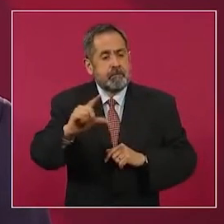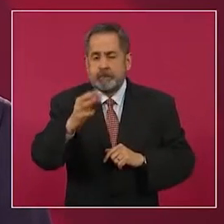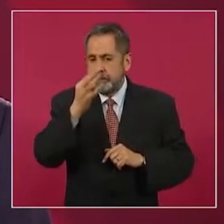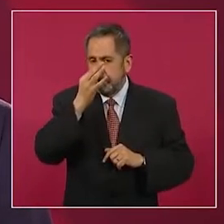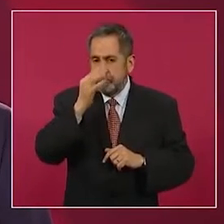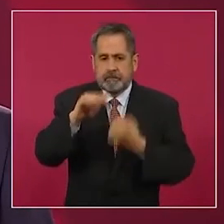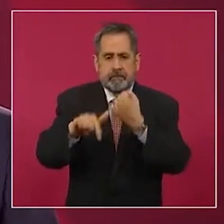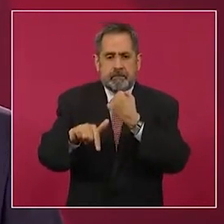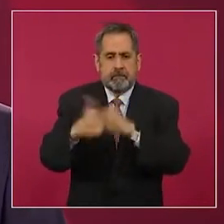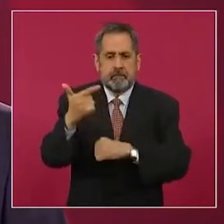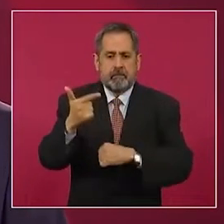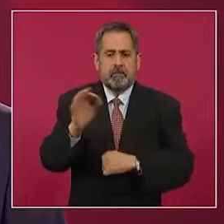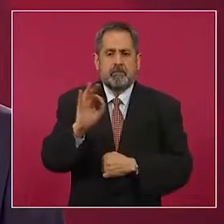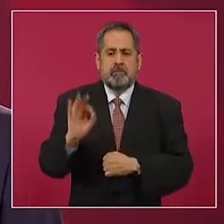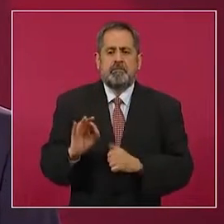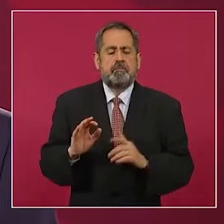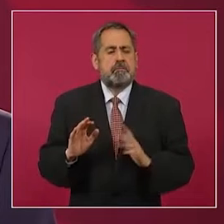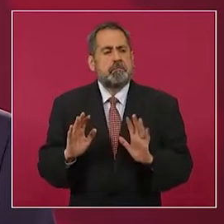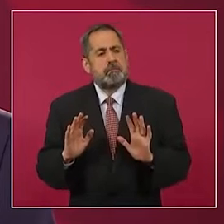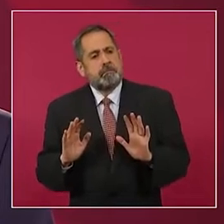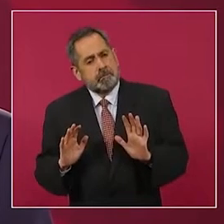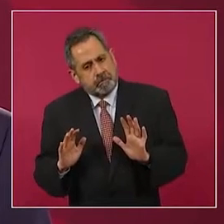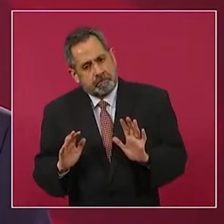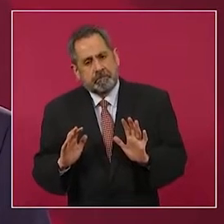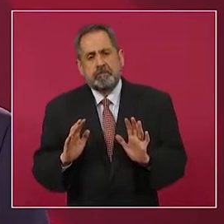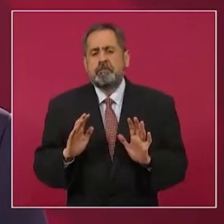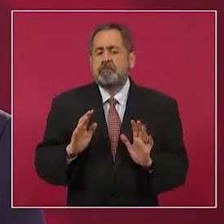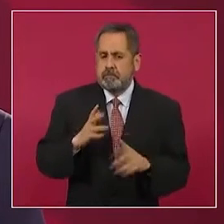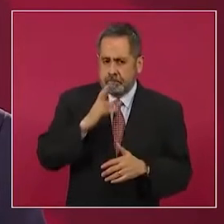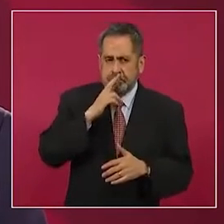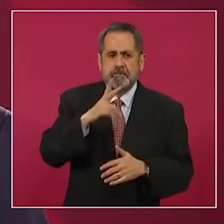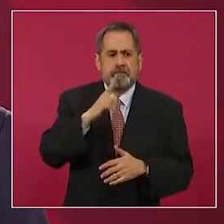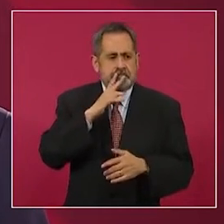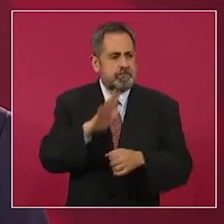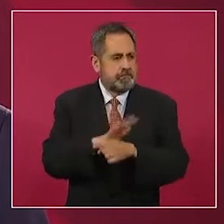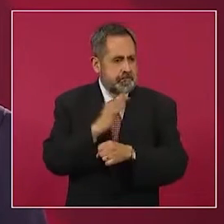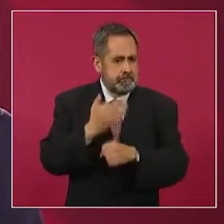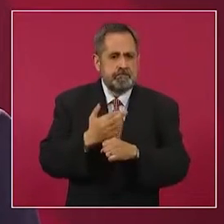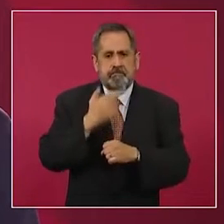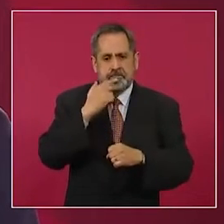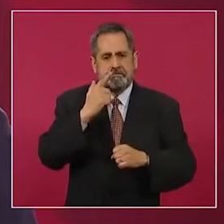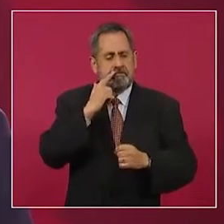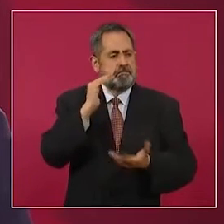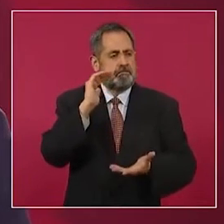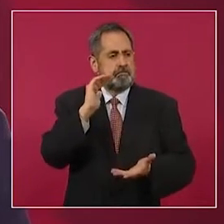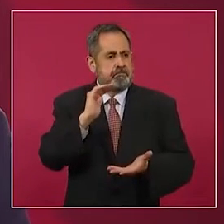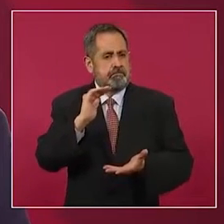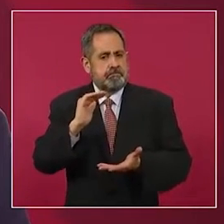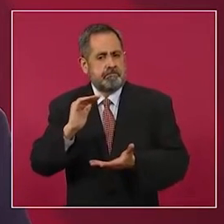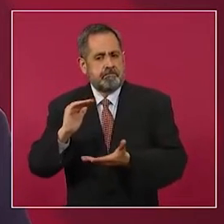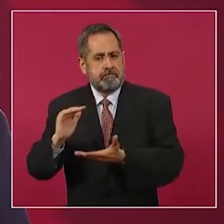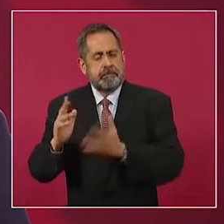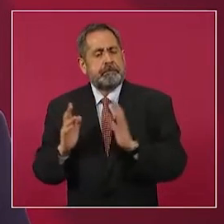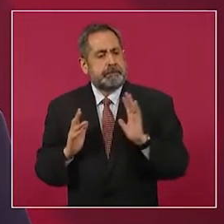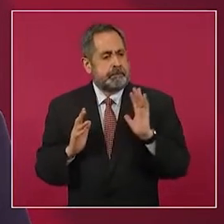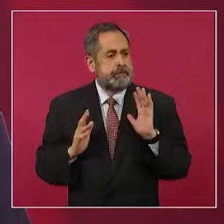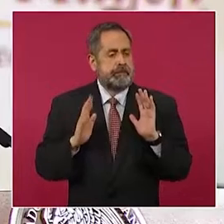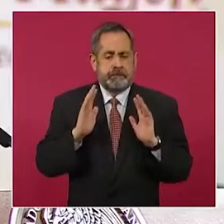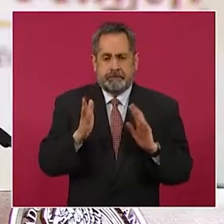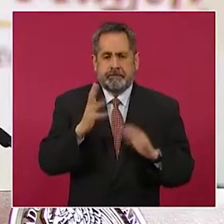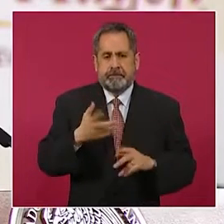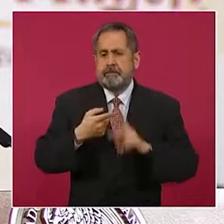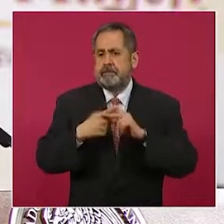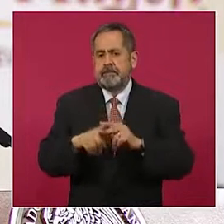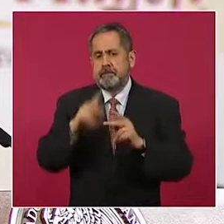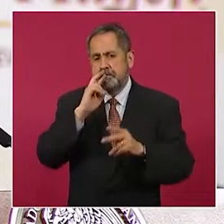12%. Esto es un cambio muy sustancial, ya se empieza a ver un cambio en la tendencia y esto reduce desde luego la cantidad o el porcentaje